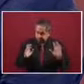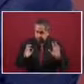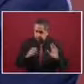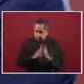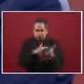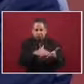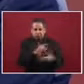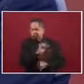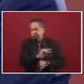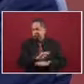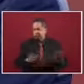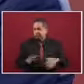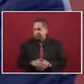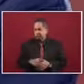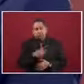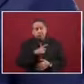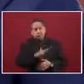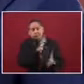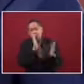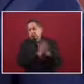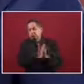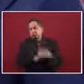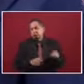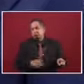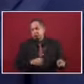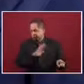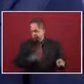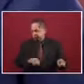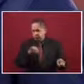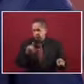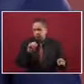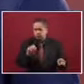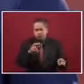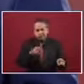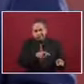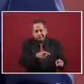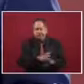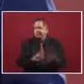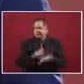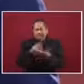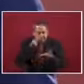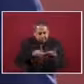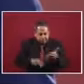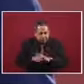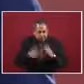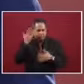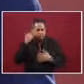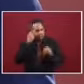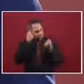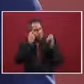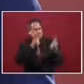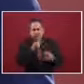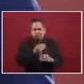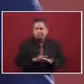leo poco ya, desde que falleció don Julio Scherer, al que admiraba mucho.